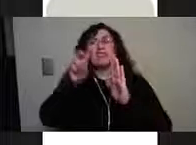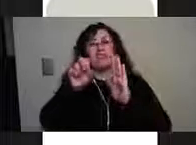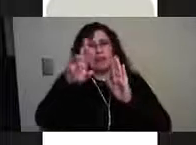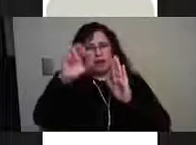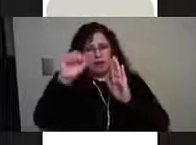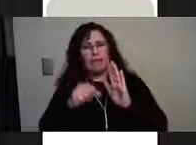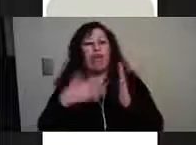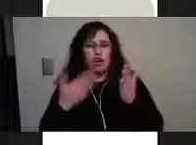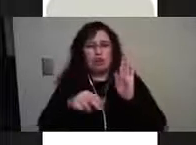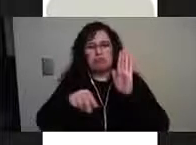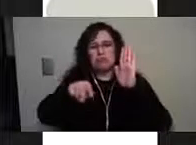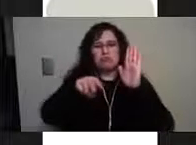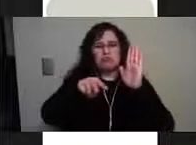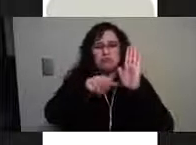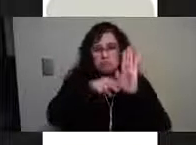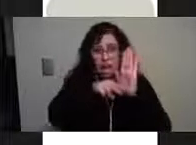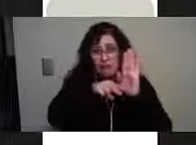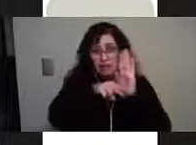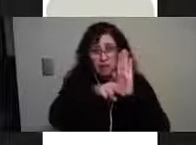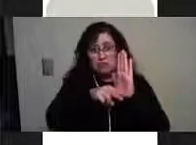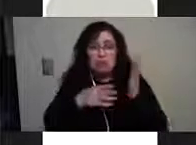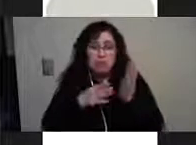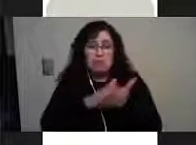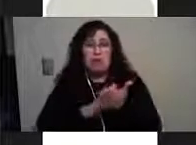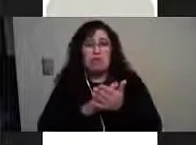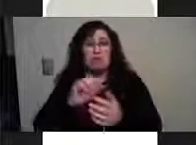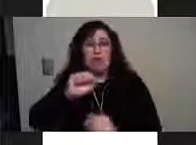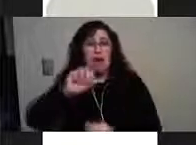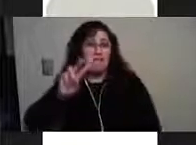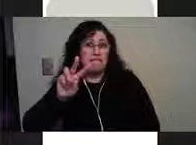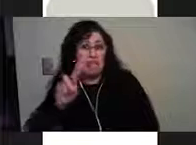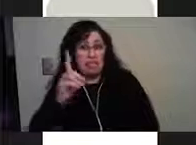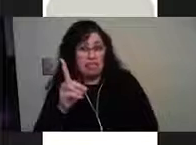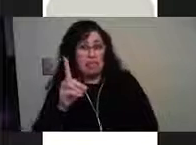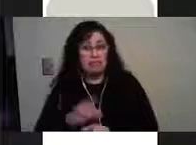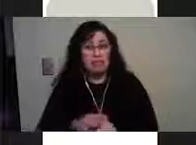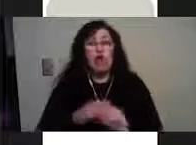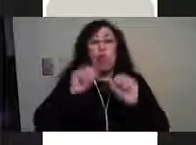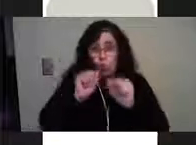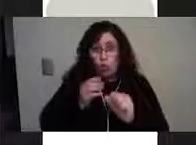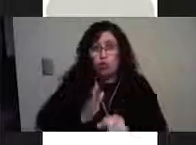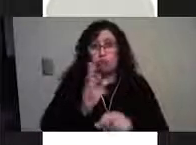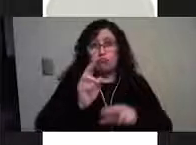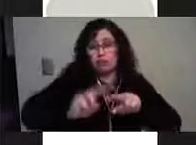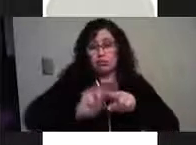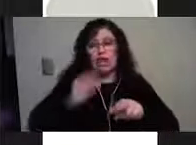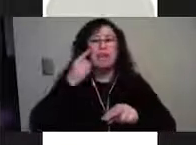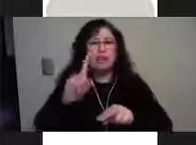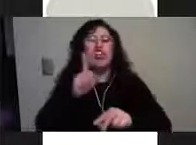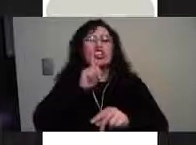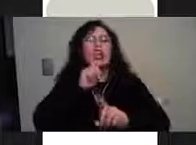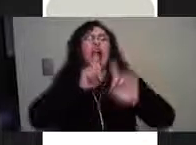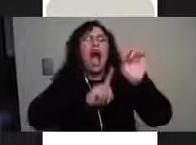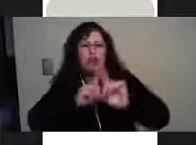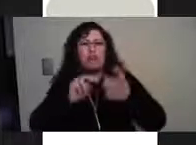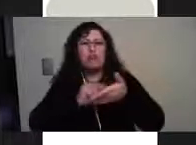vida diaria, ¿cierto? Básica, aunque presenta algún tipo de alteración física, ¿ya? Es decir, el niño o